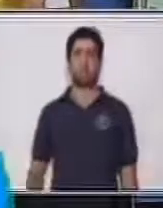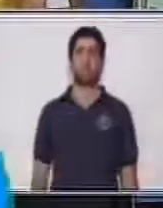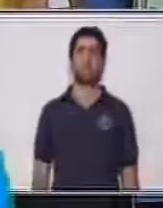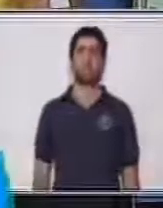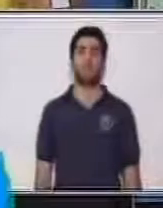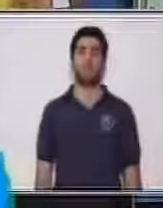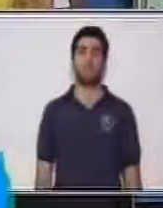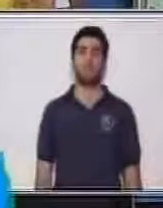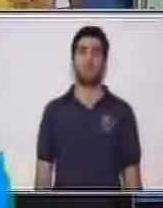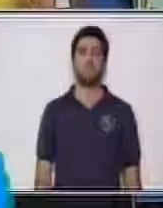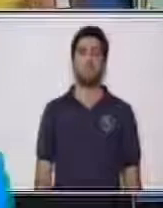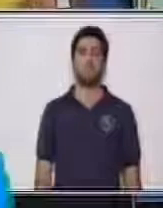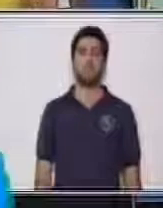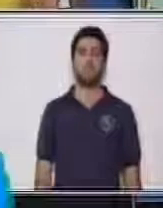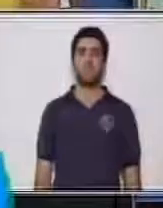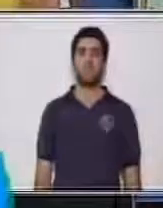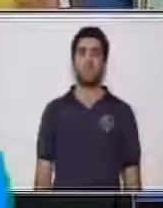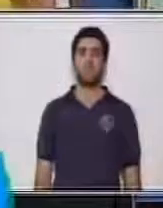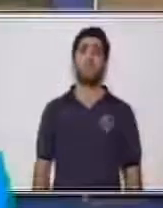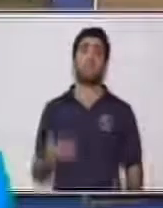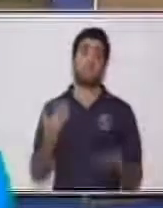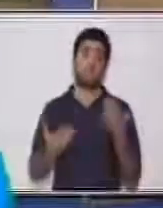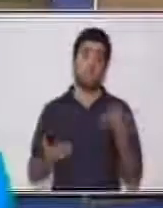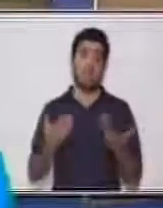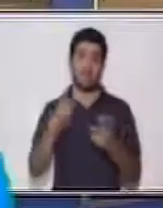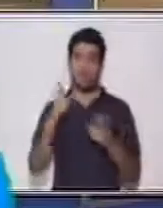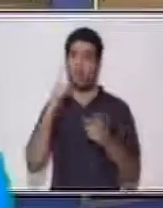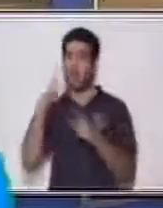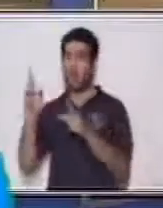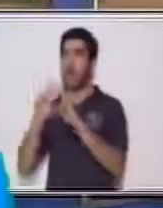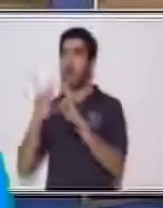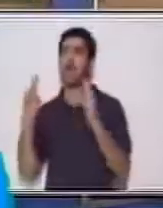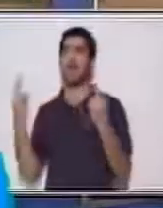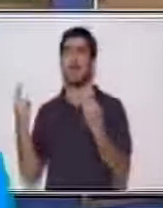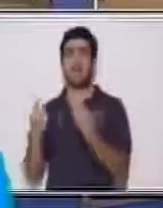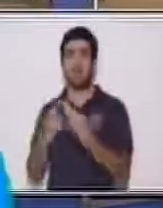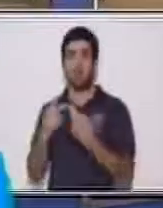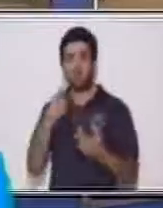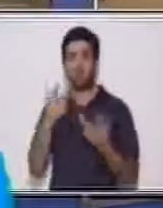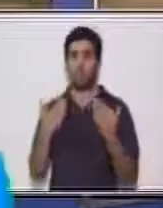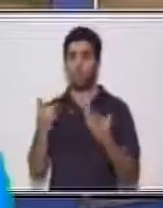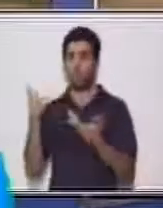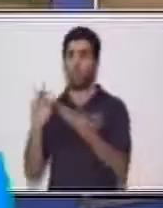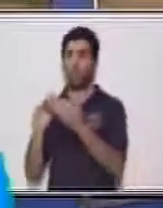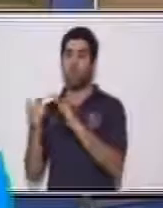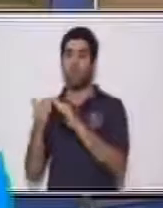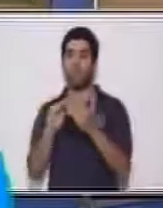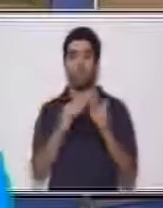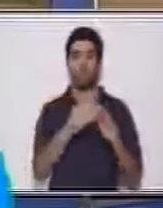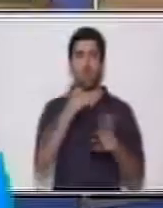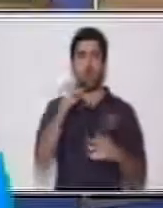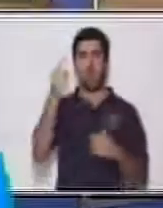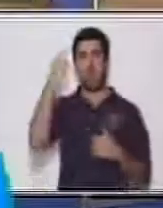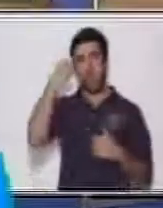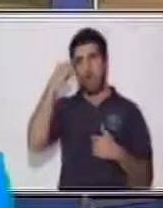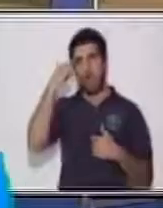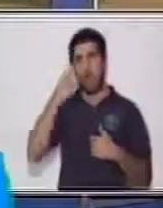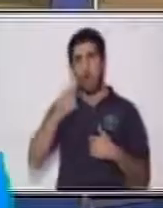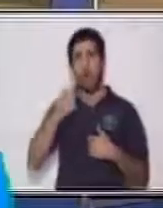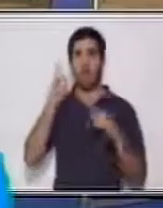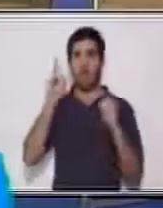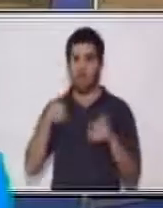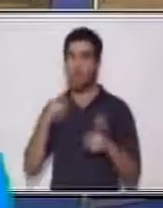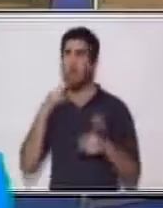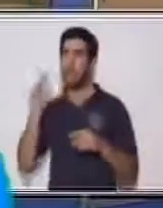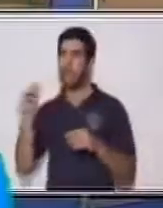bien, puede ser que en una reunión en donde esté el alcalde de tu comunidad, tú pienses en que tienes que hablar y de